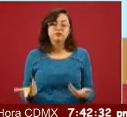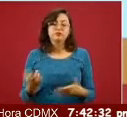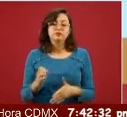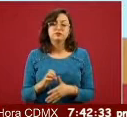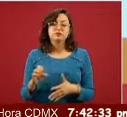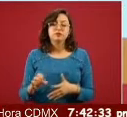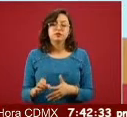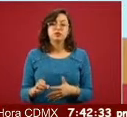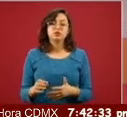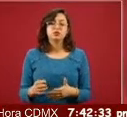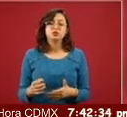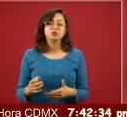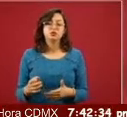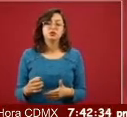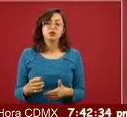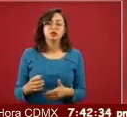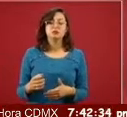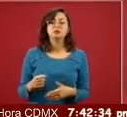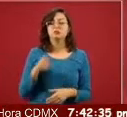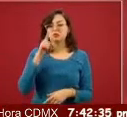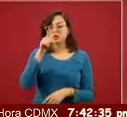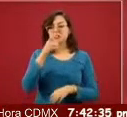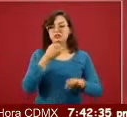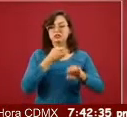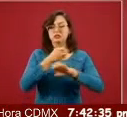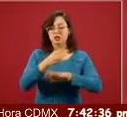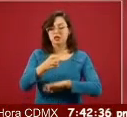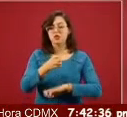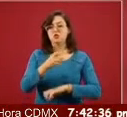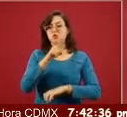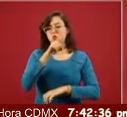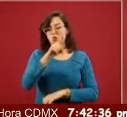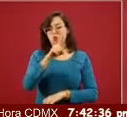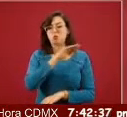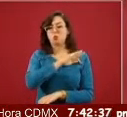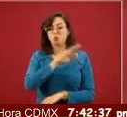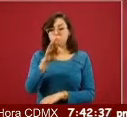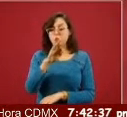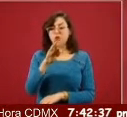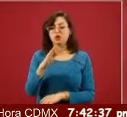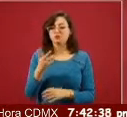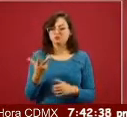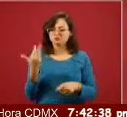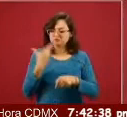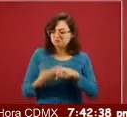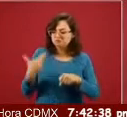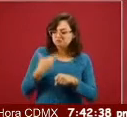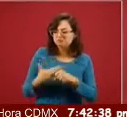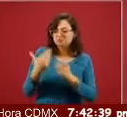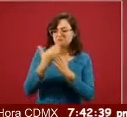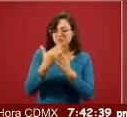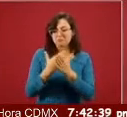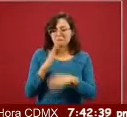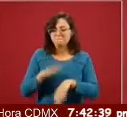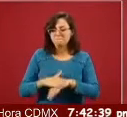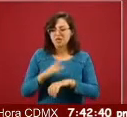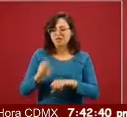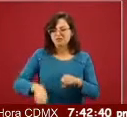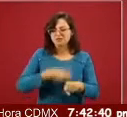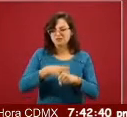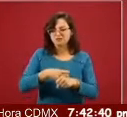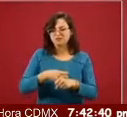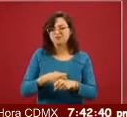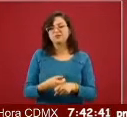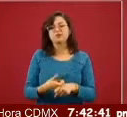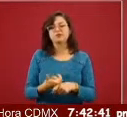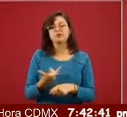que también el Estado se podría beneficiar de reforzar algunas de las intervenciones. Justo